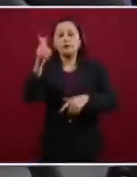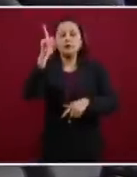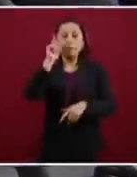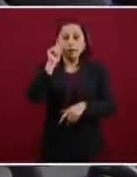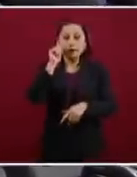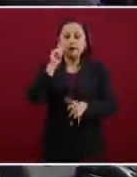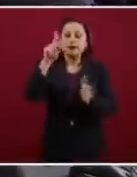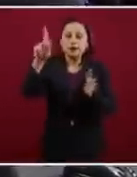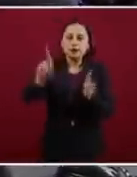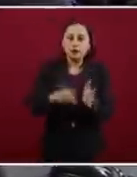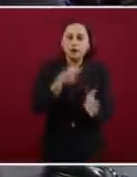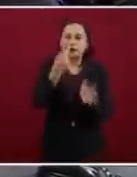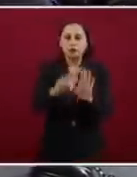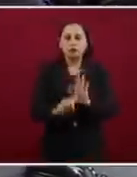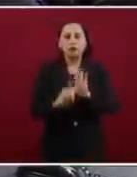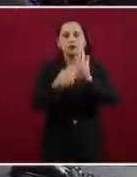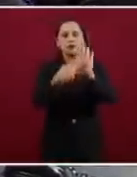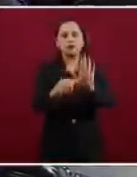tiempo